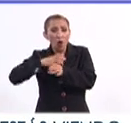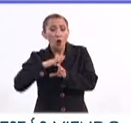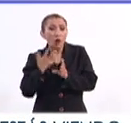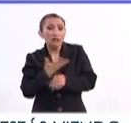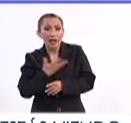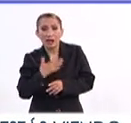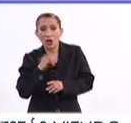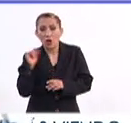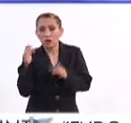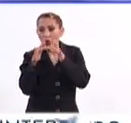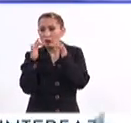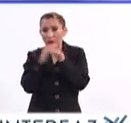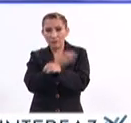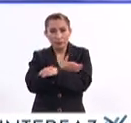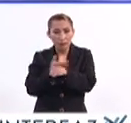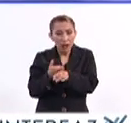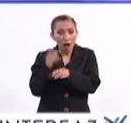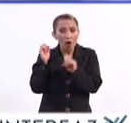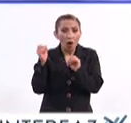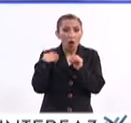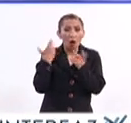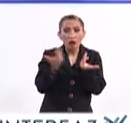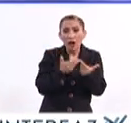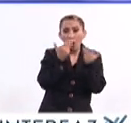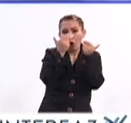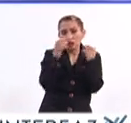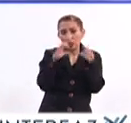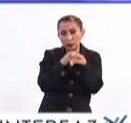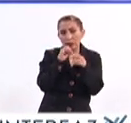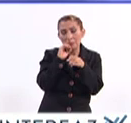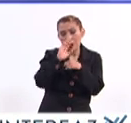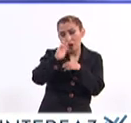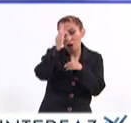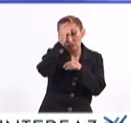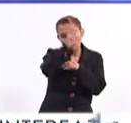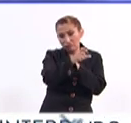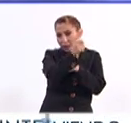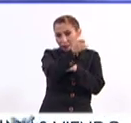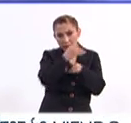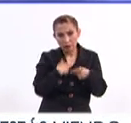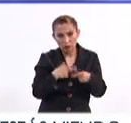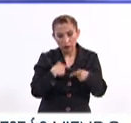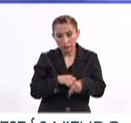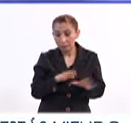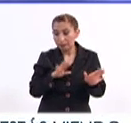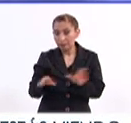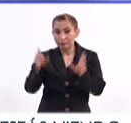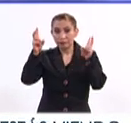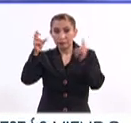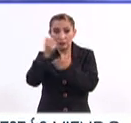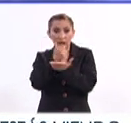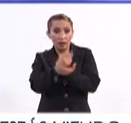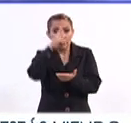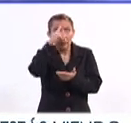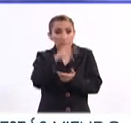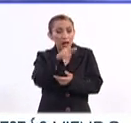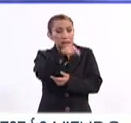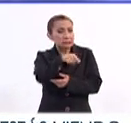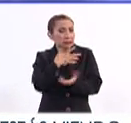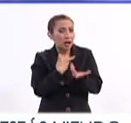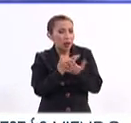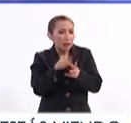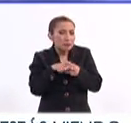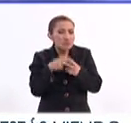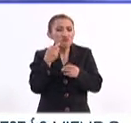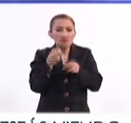tengas alguna conexión familiar o núcleo de negocios, y entonces también reconocen esta figura. Y en el caso de la Ciudad de México es una situación que